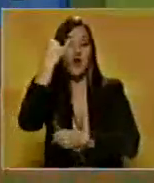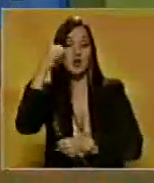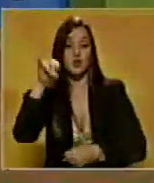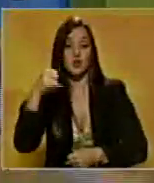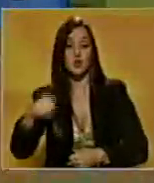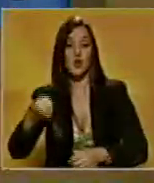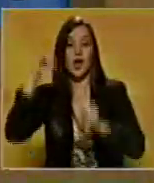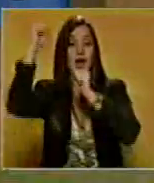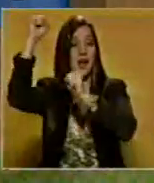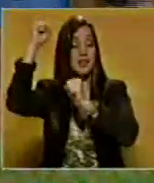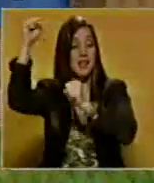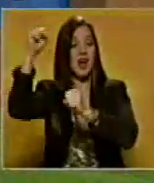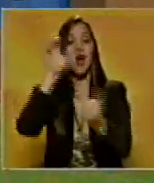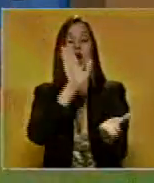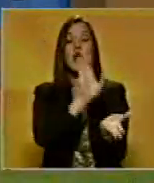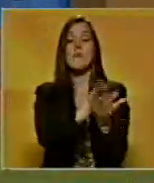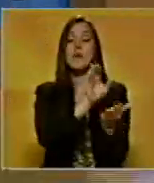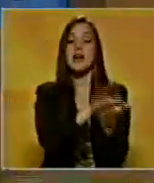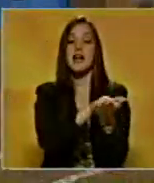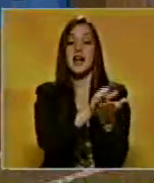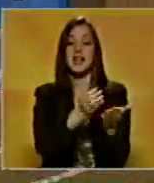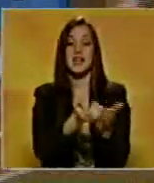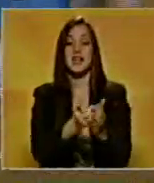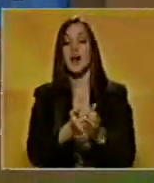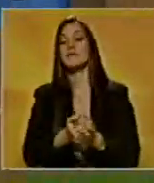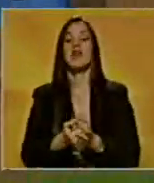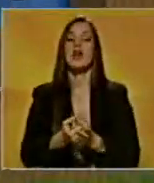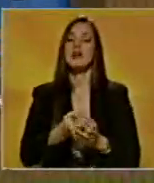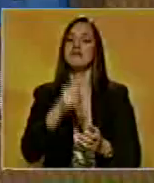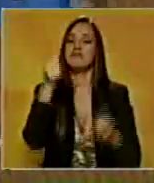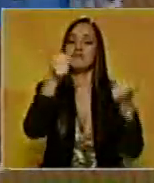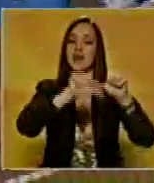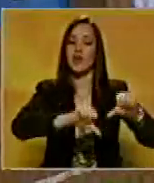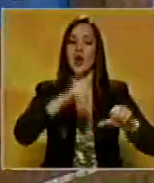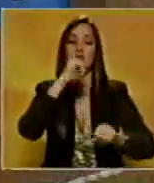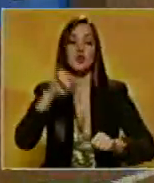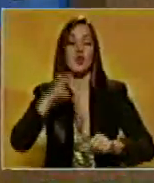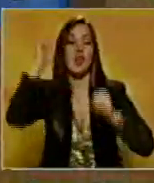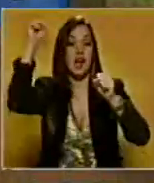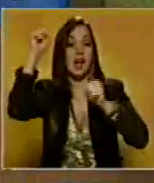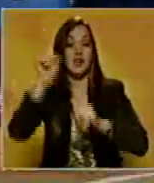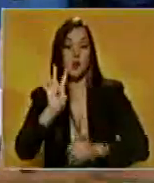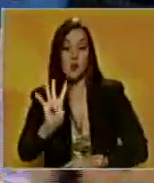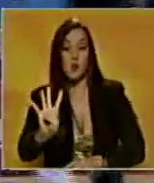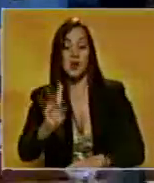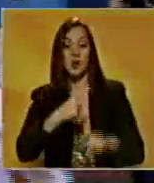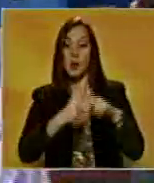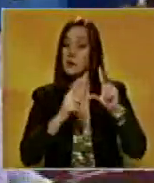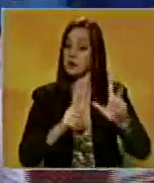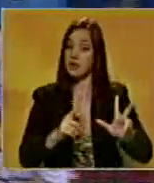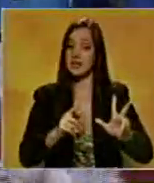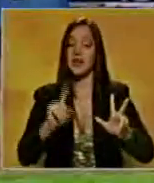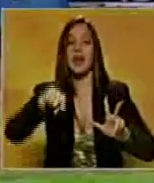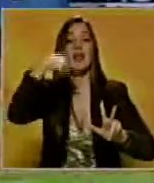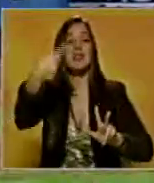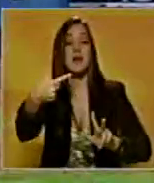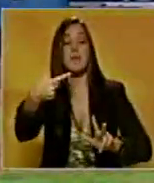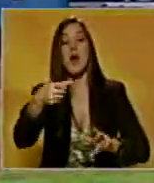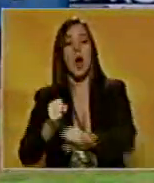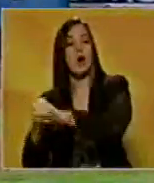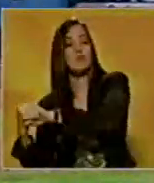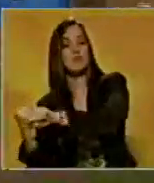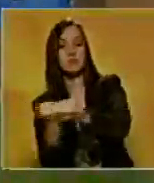los Bravos de Margarita 4-3. Alex Romero continúa rindiendo con el Madero y ligó de 4-2 con par de impulsadas y